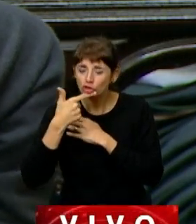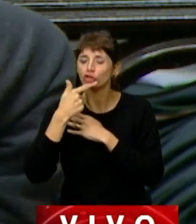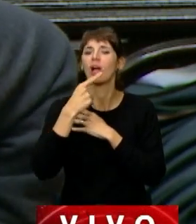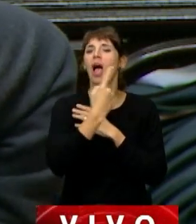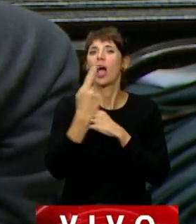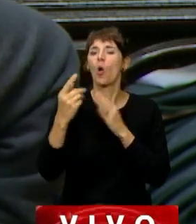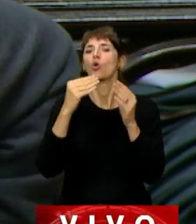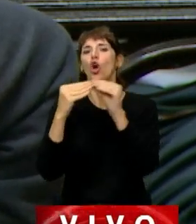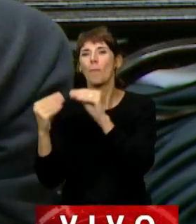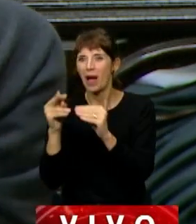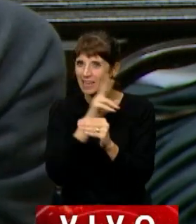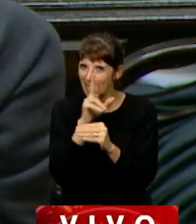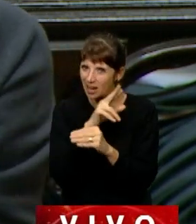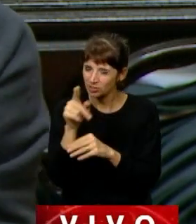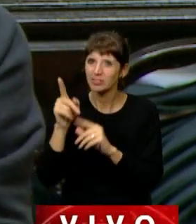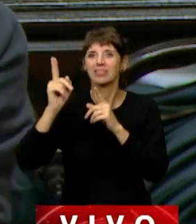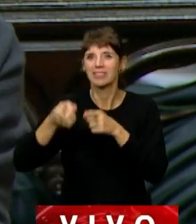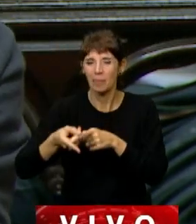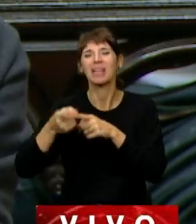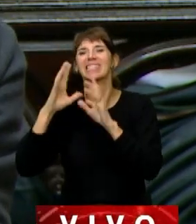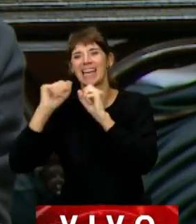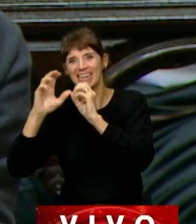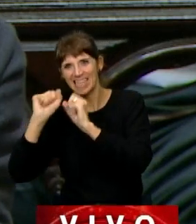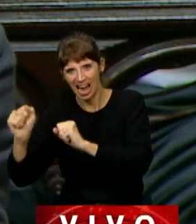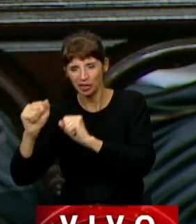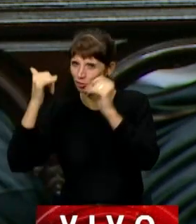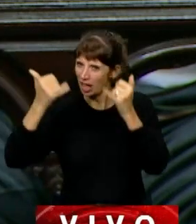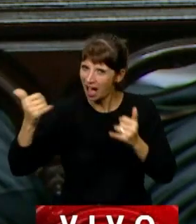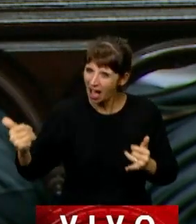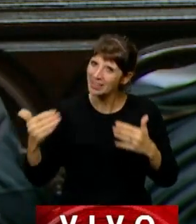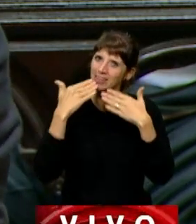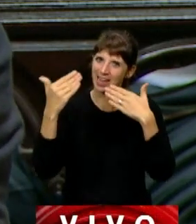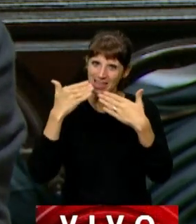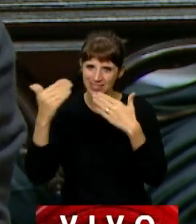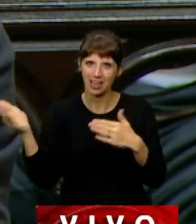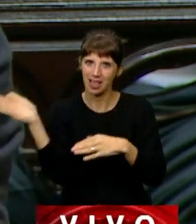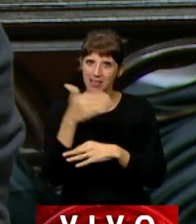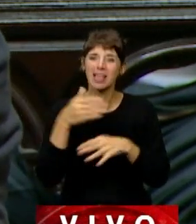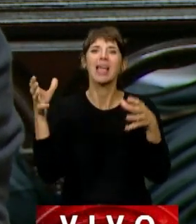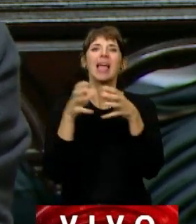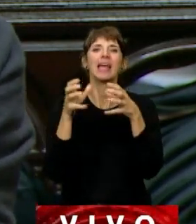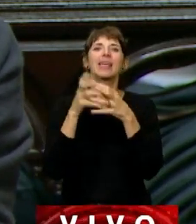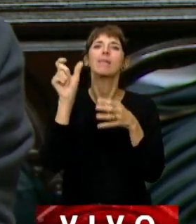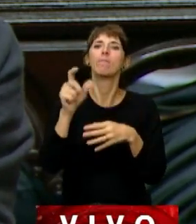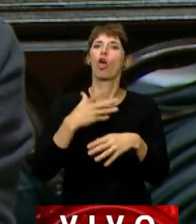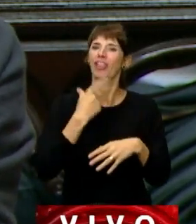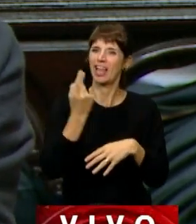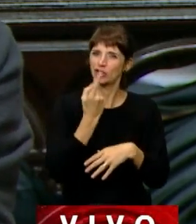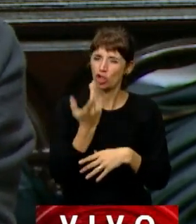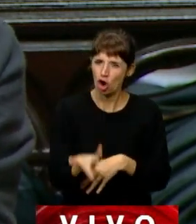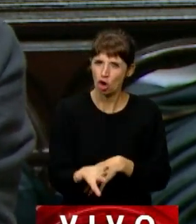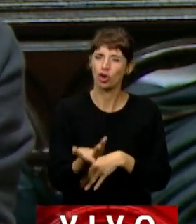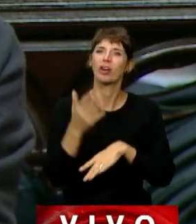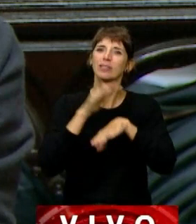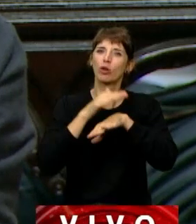compañeras principalmente que están aquí, pero también sabemos que hay compañeros secretarios en la jefatura de gabinete, al equipo de la dirección que principalmente se encarga de